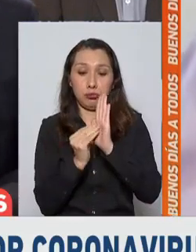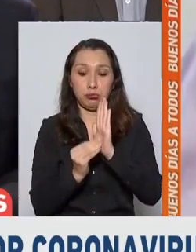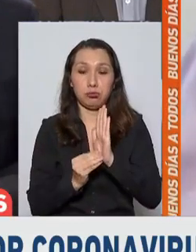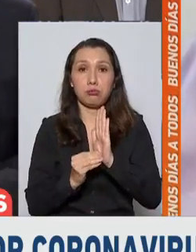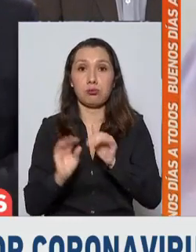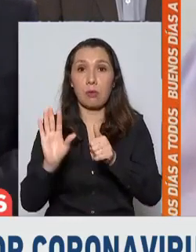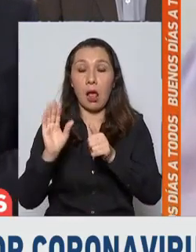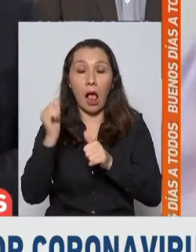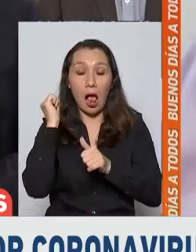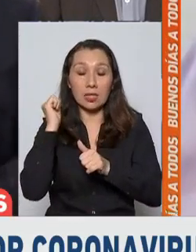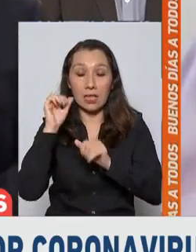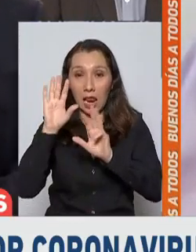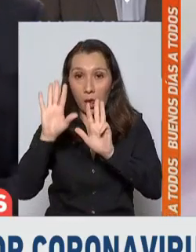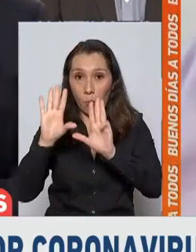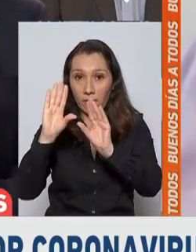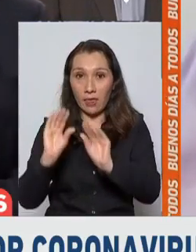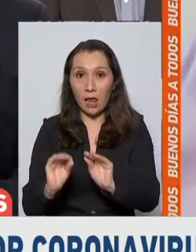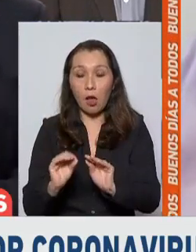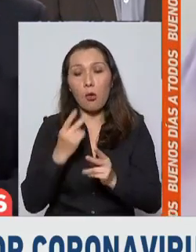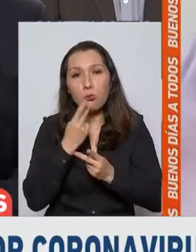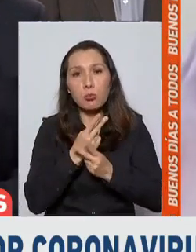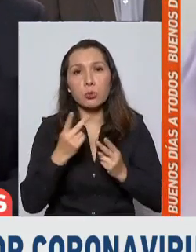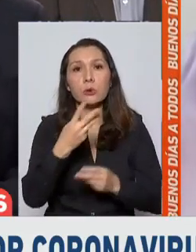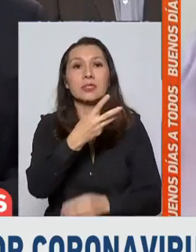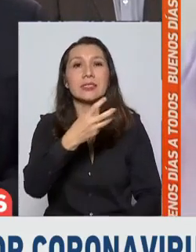horas de anoche, reportamos